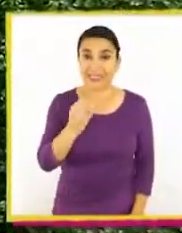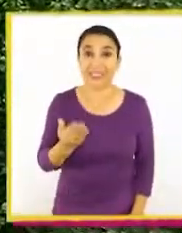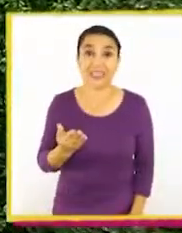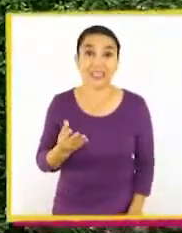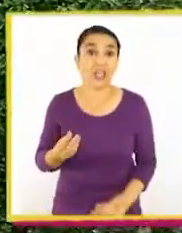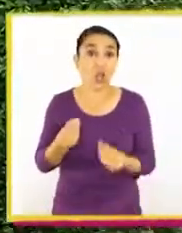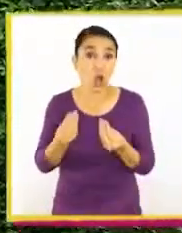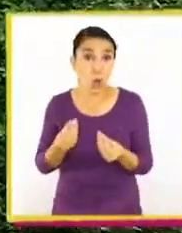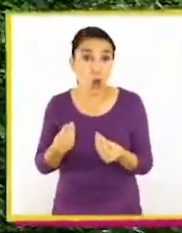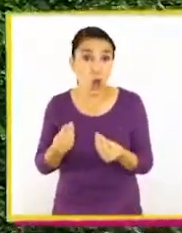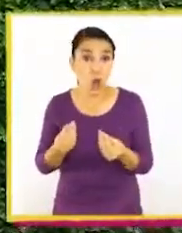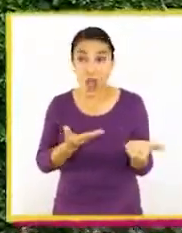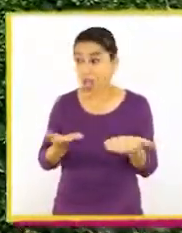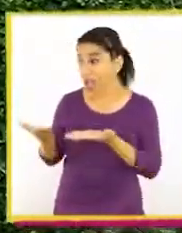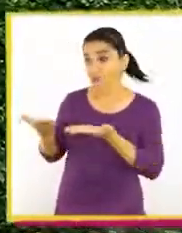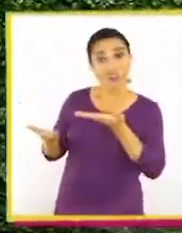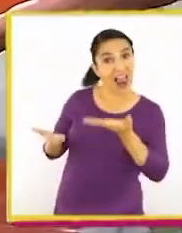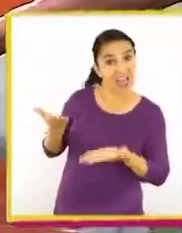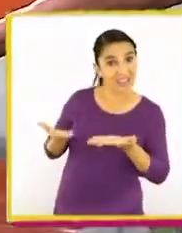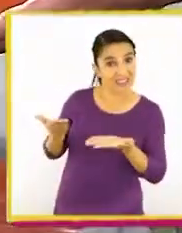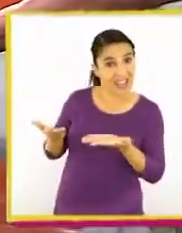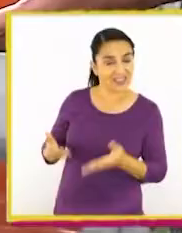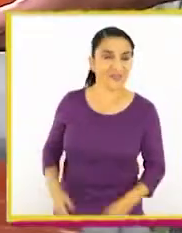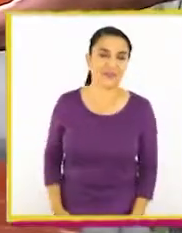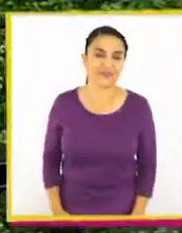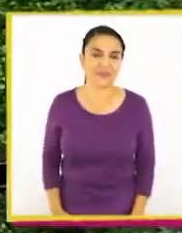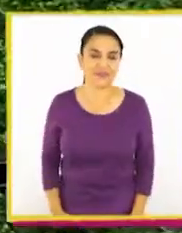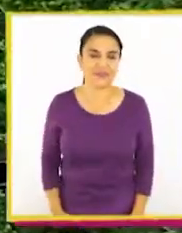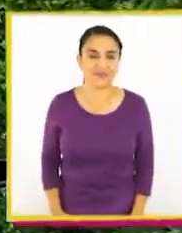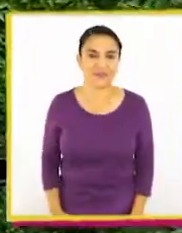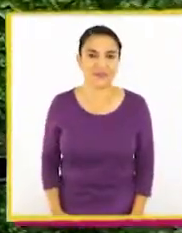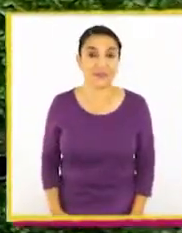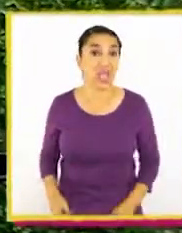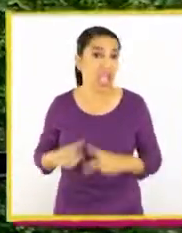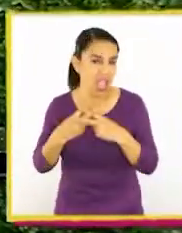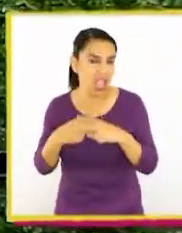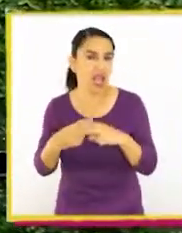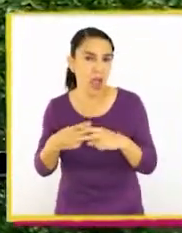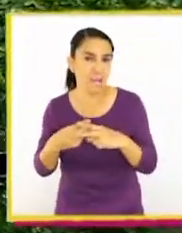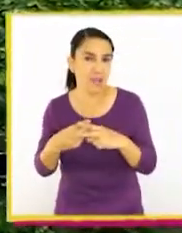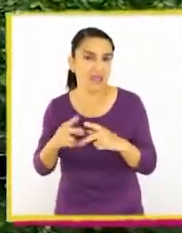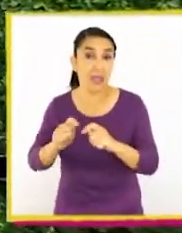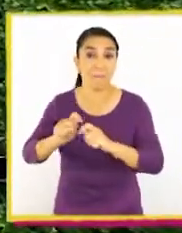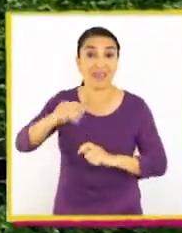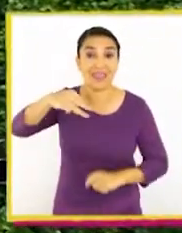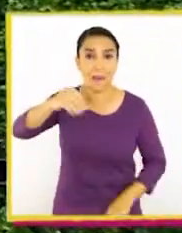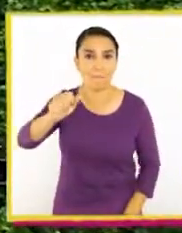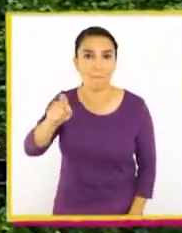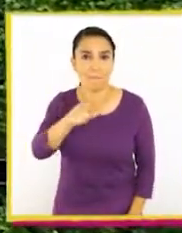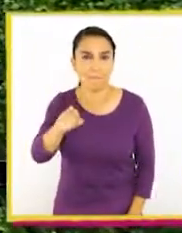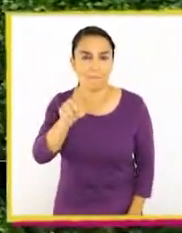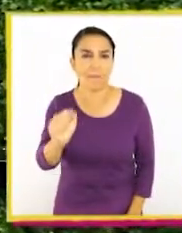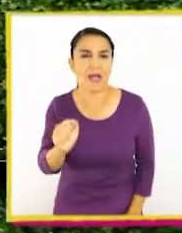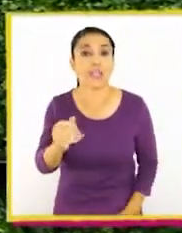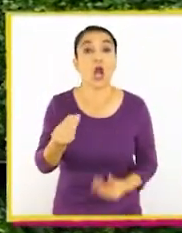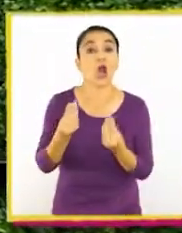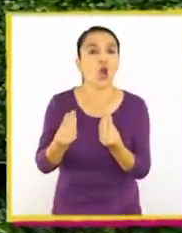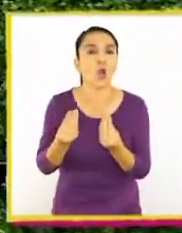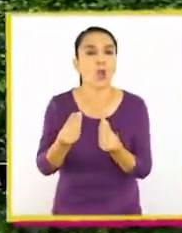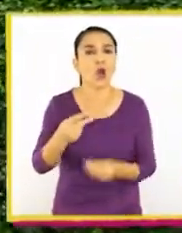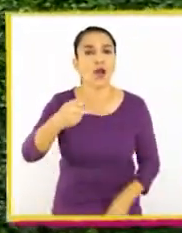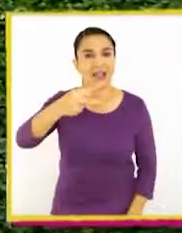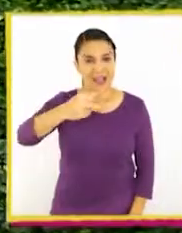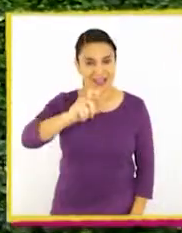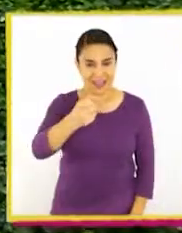¡Exacto! A través de una balanza. Este instrumento mide la masa a través de la unidad de medida de los